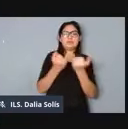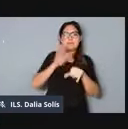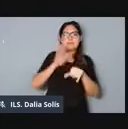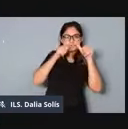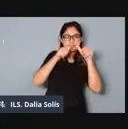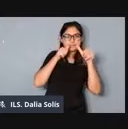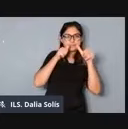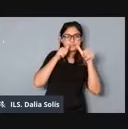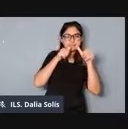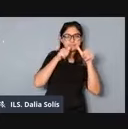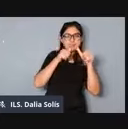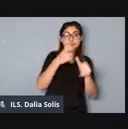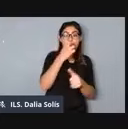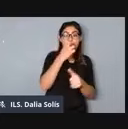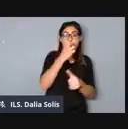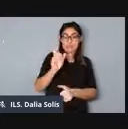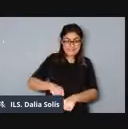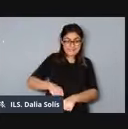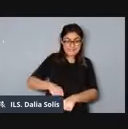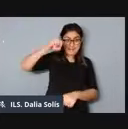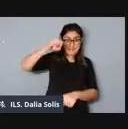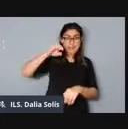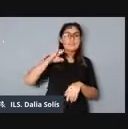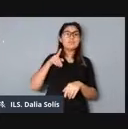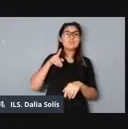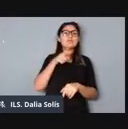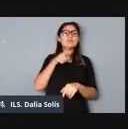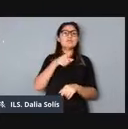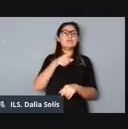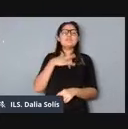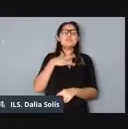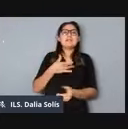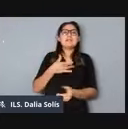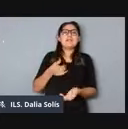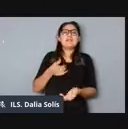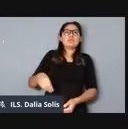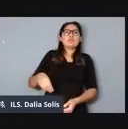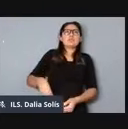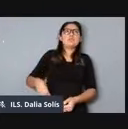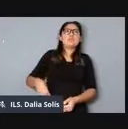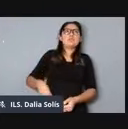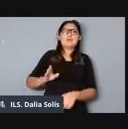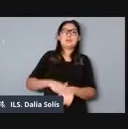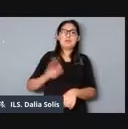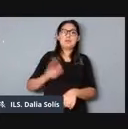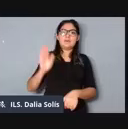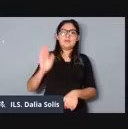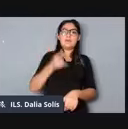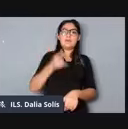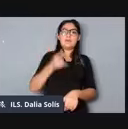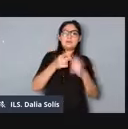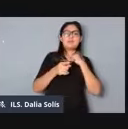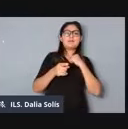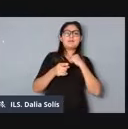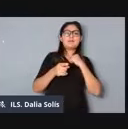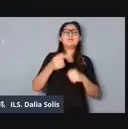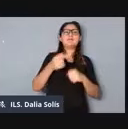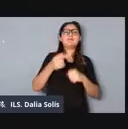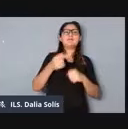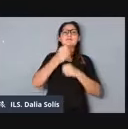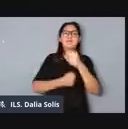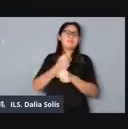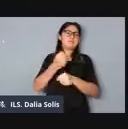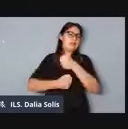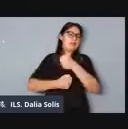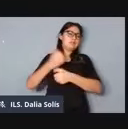lucidez y la sabiduría de los daños y cómo las hijas y los hijos adultos están reproduciendo esos daños. Supongamos